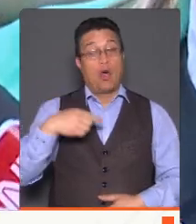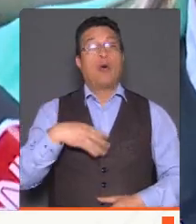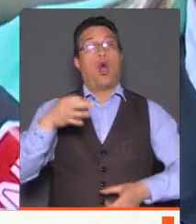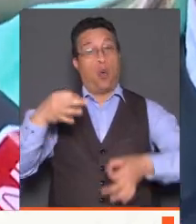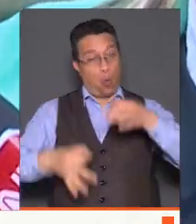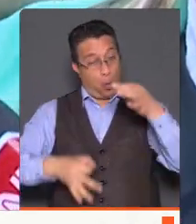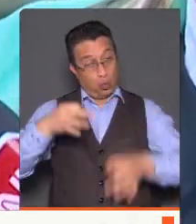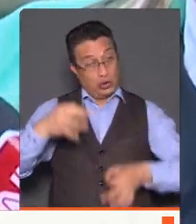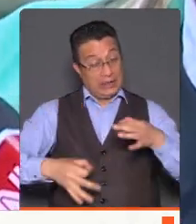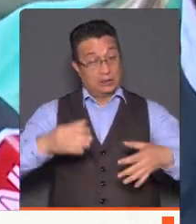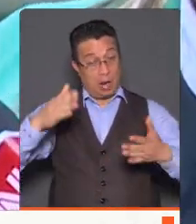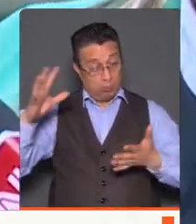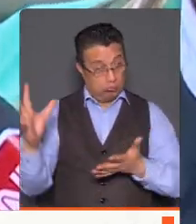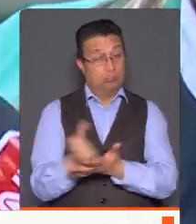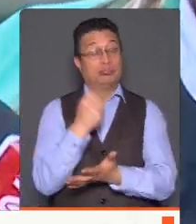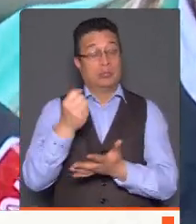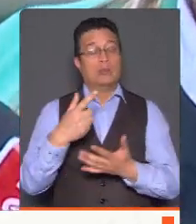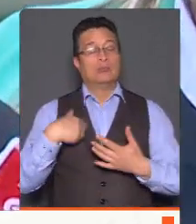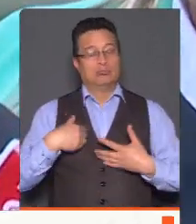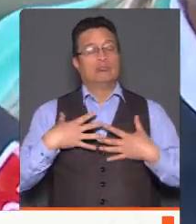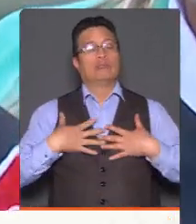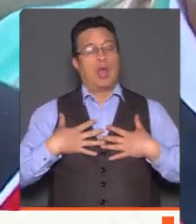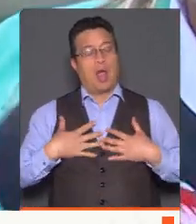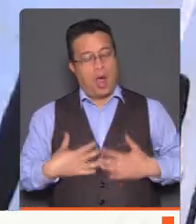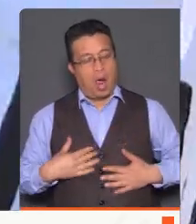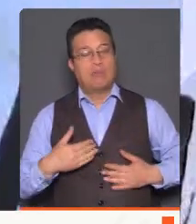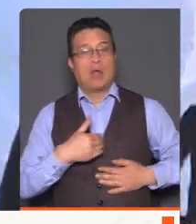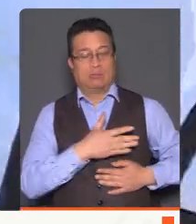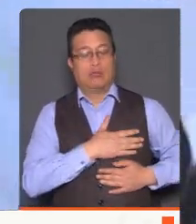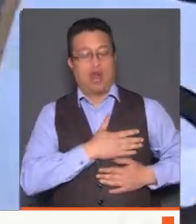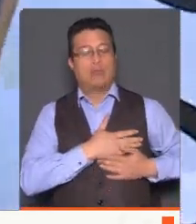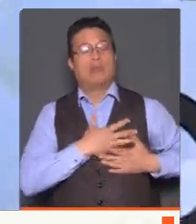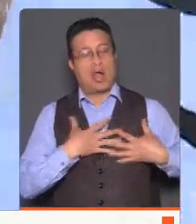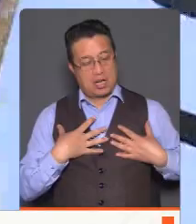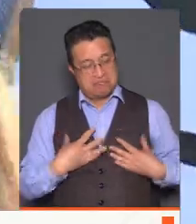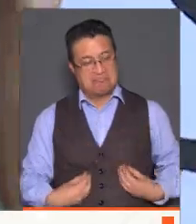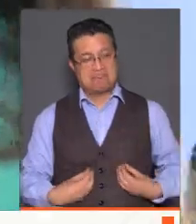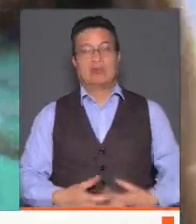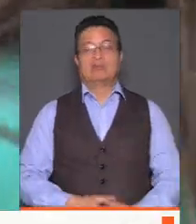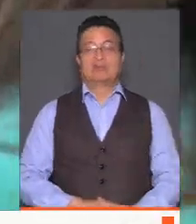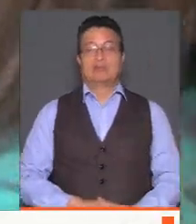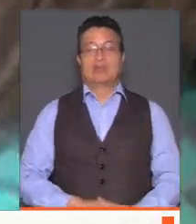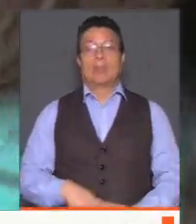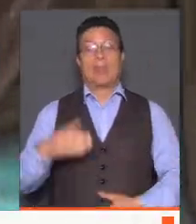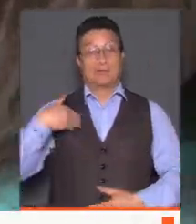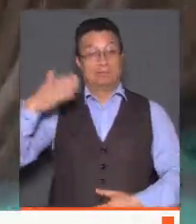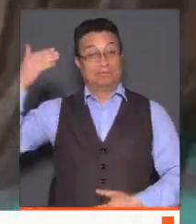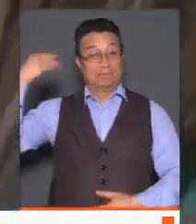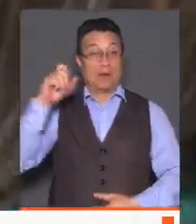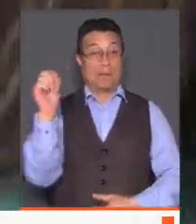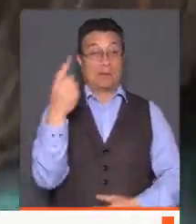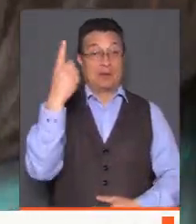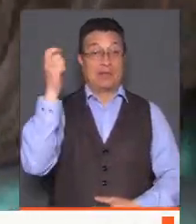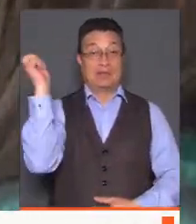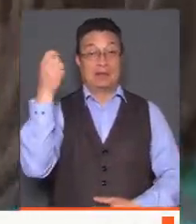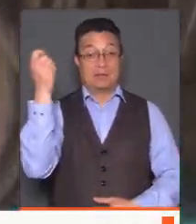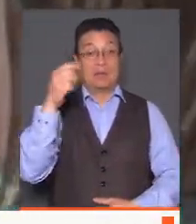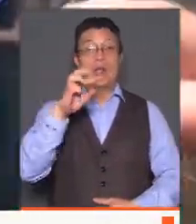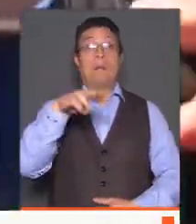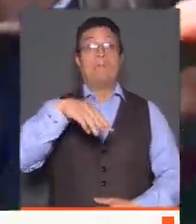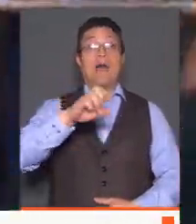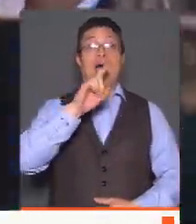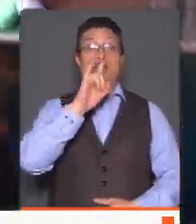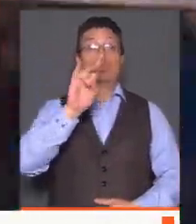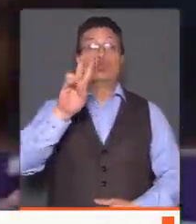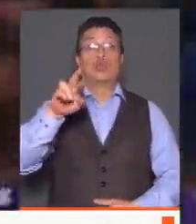justicia calma nuestros corazones. El pasado 1 de septiembre, Patricio Maturana fue declarado